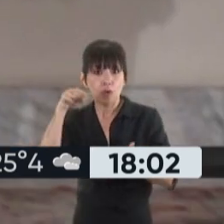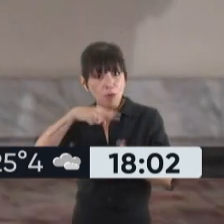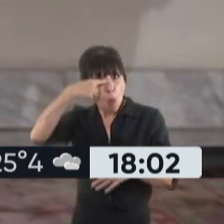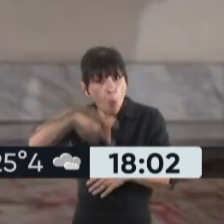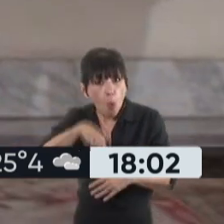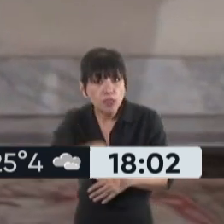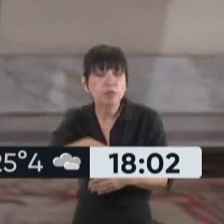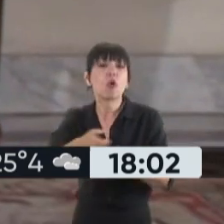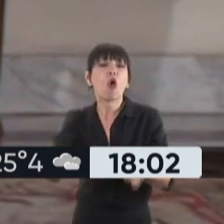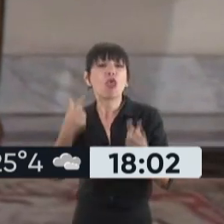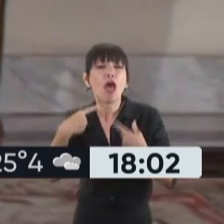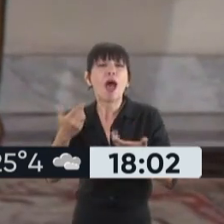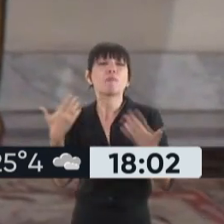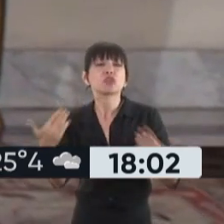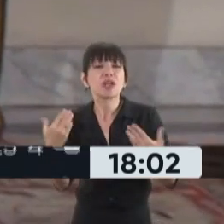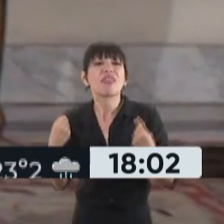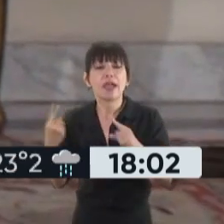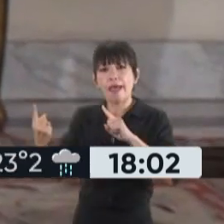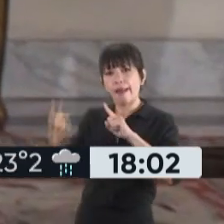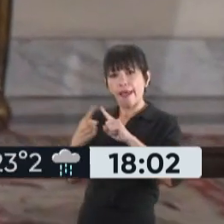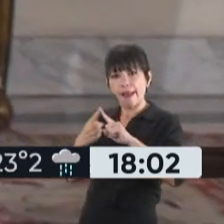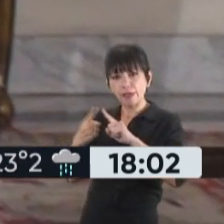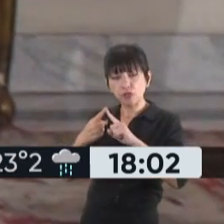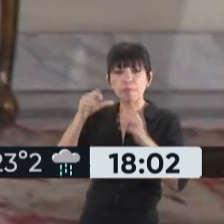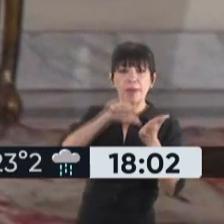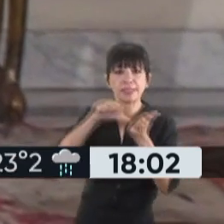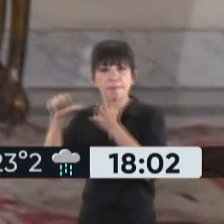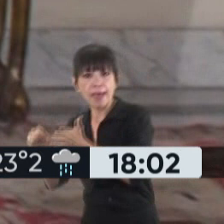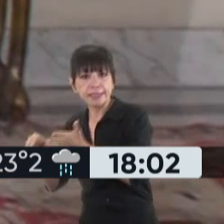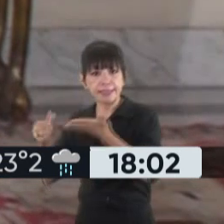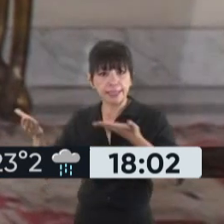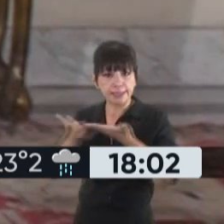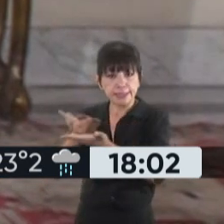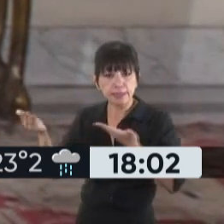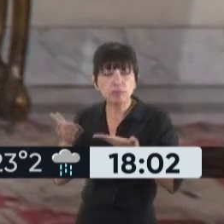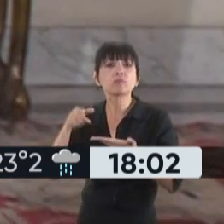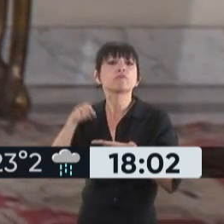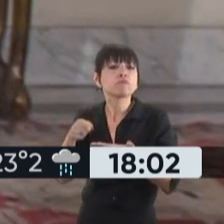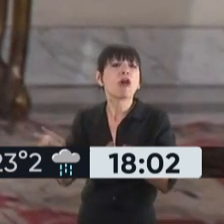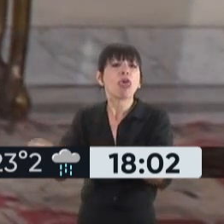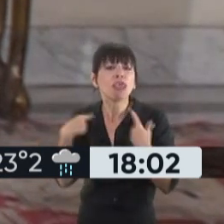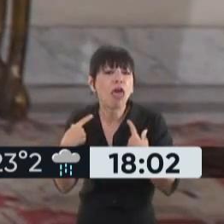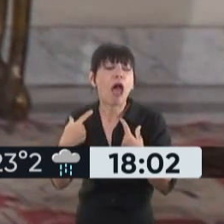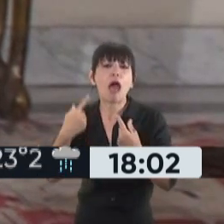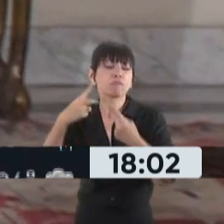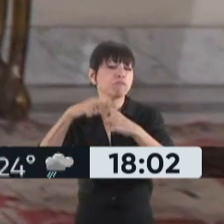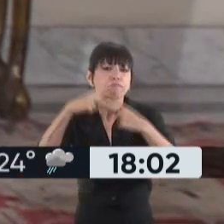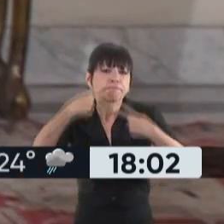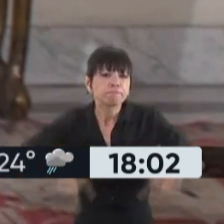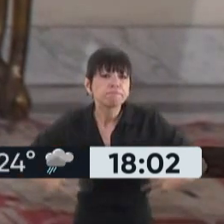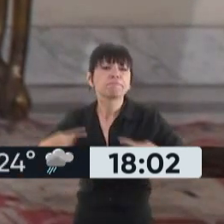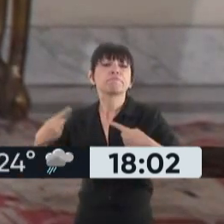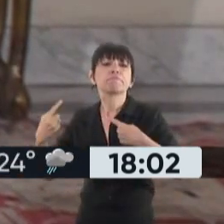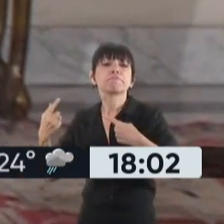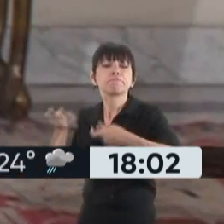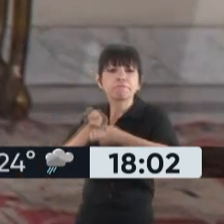que sentó las bases de la actual relación entre ambos países, la que establece numerosos mecanismos bilaterales que nos permiten